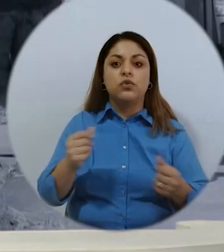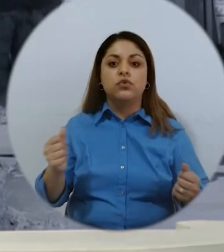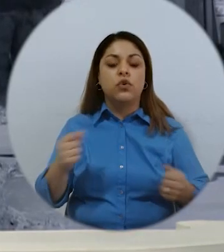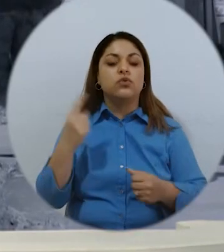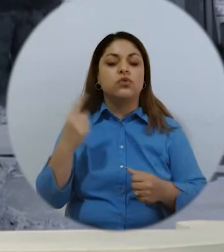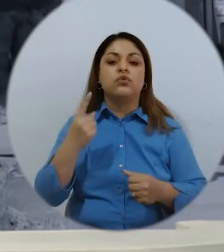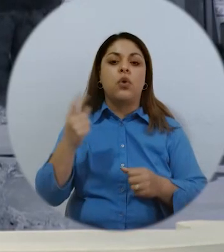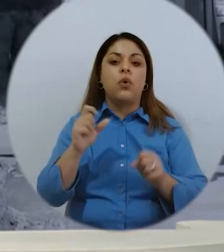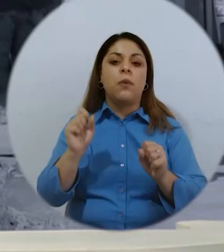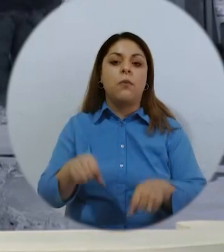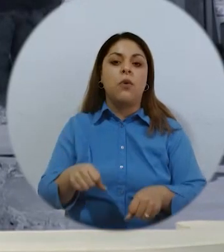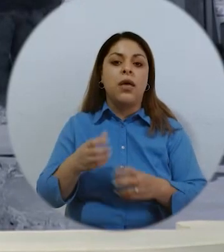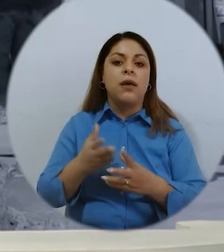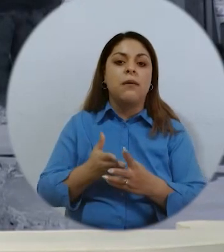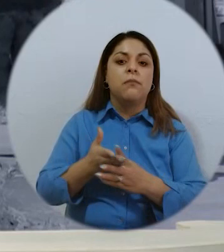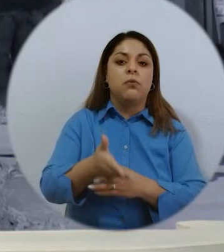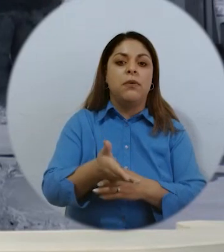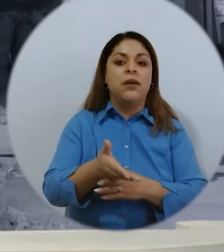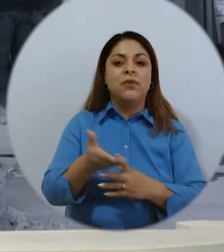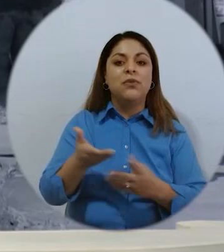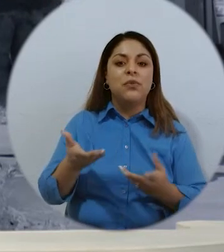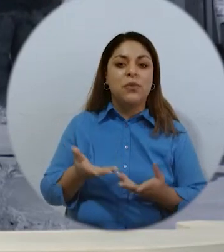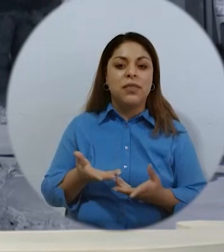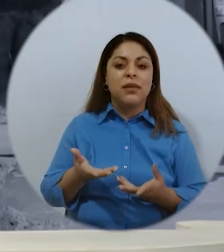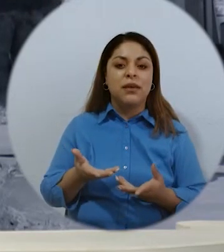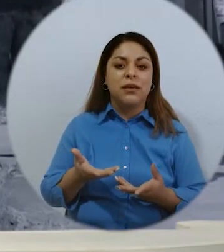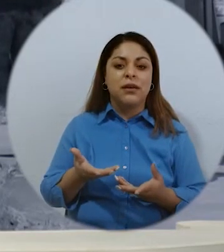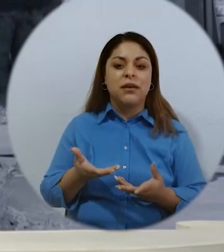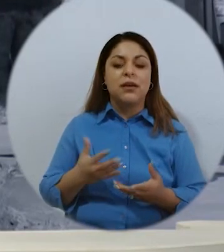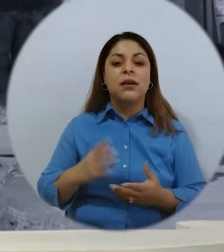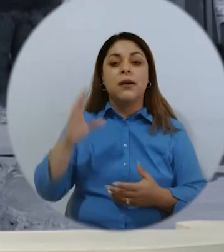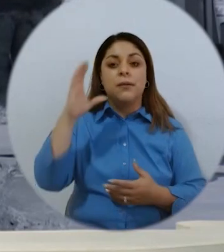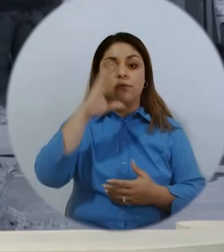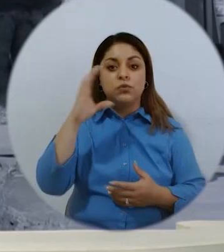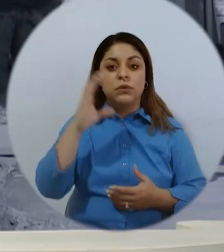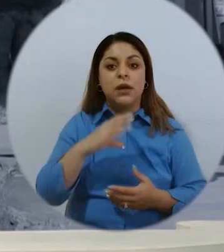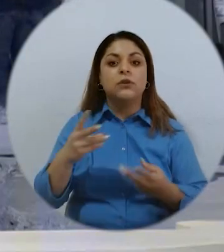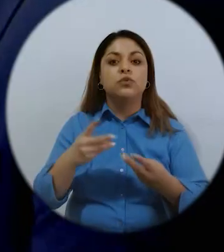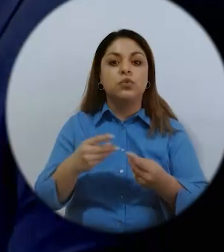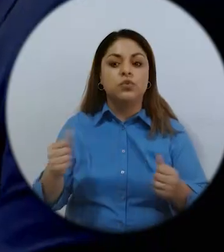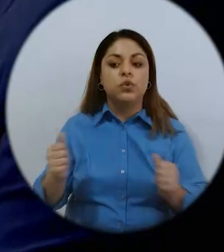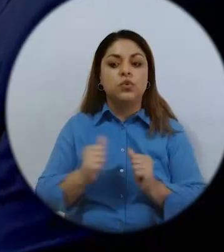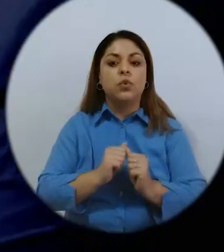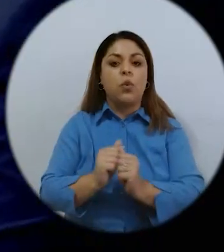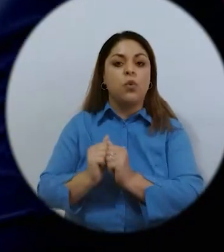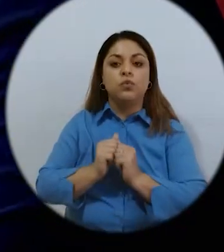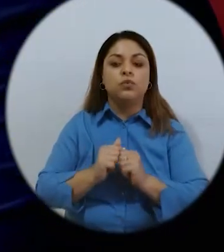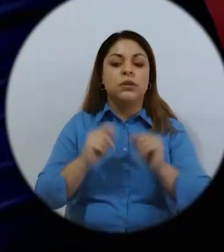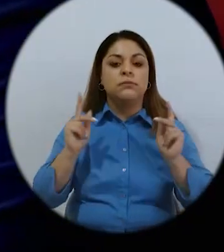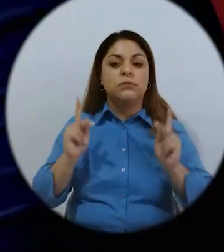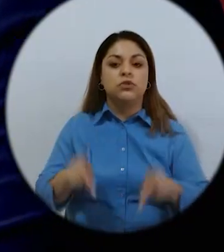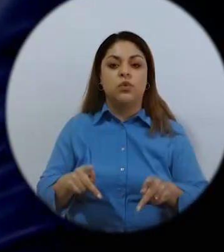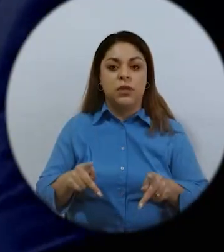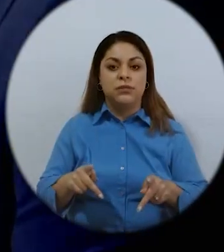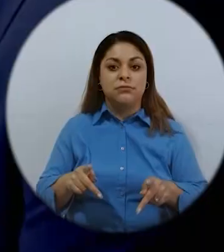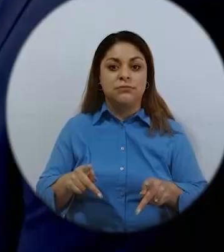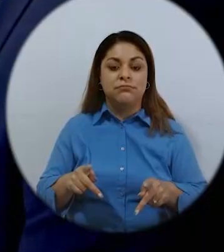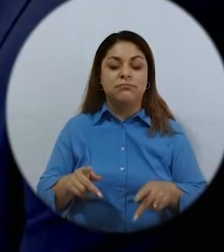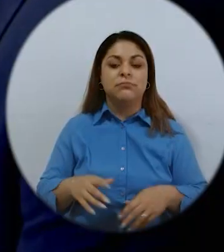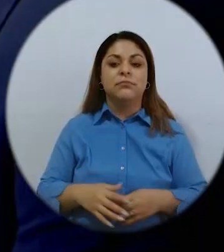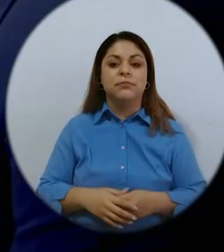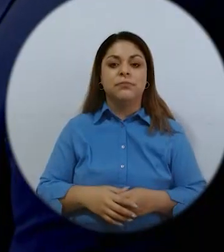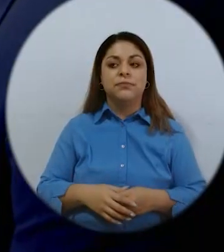búsqueda de soluciones solo puede hacerse a través de buscar esas soluciones en conjunto con las personas.